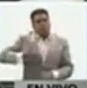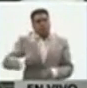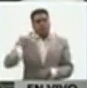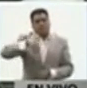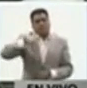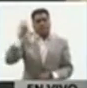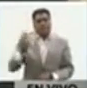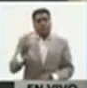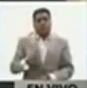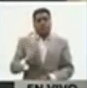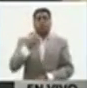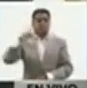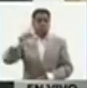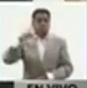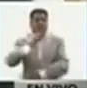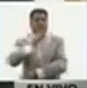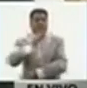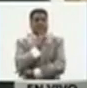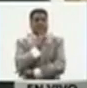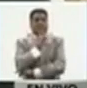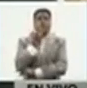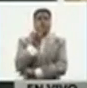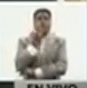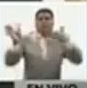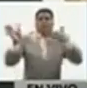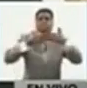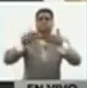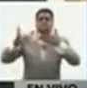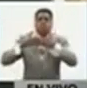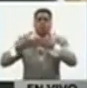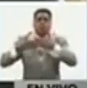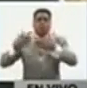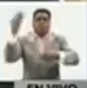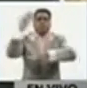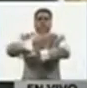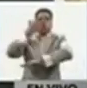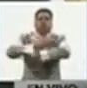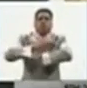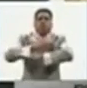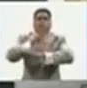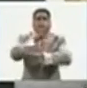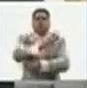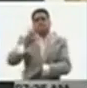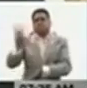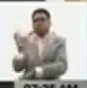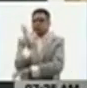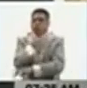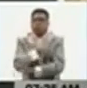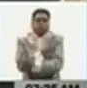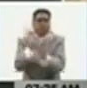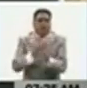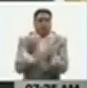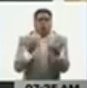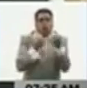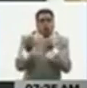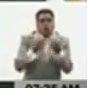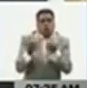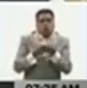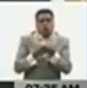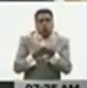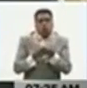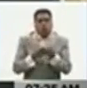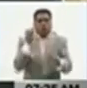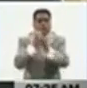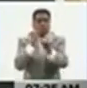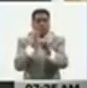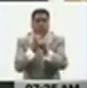por cierto, nuevamente, ni se bloquean páginas web, ni hay ninguna política de bloqueo de páginas web. Aquí cuando se hacen controles sobre Internet, se hace por